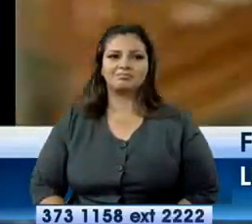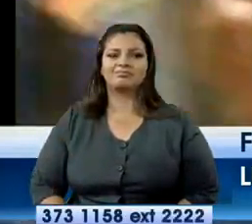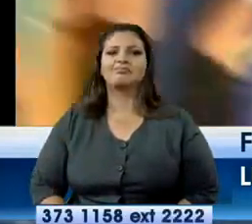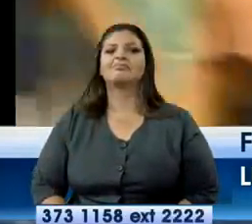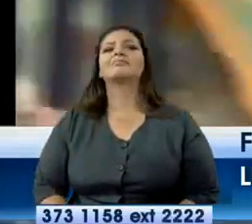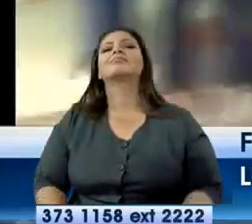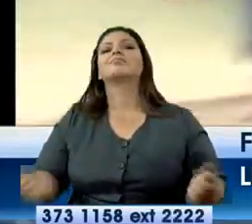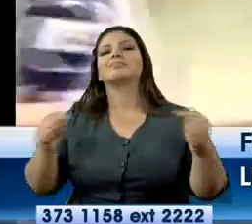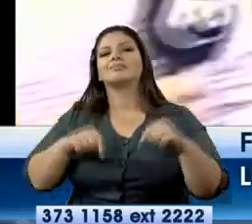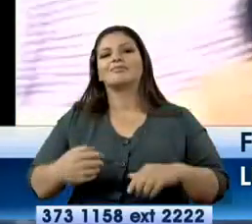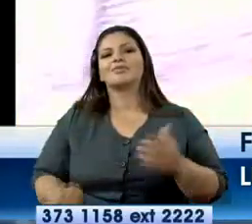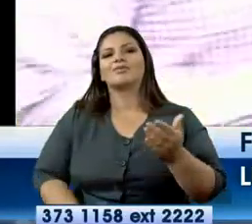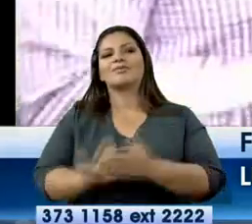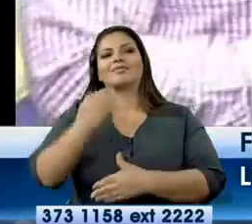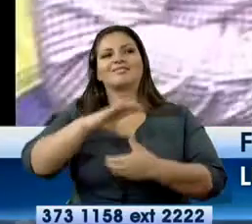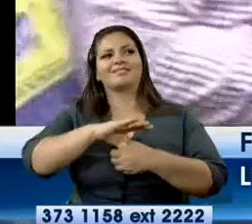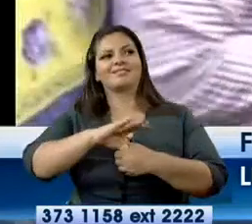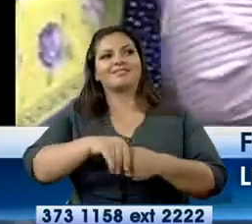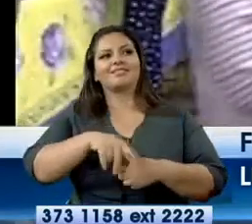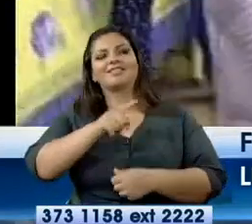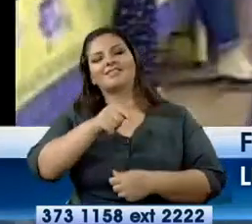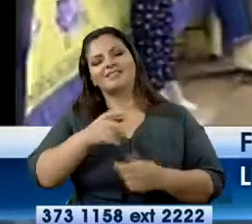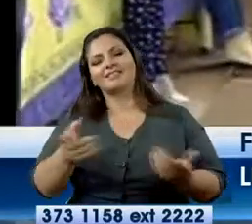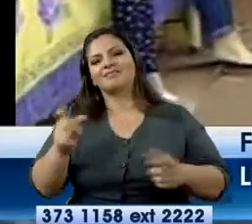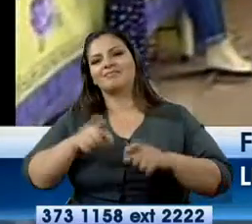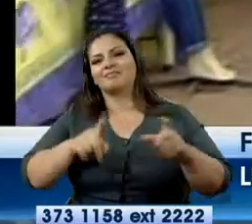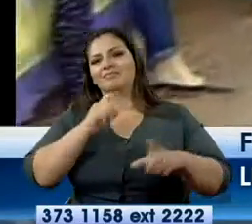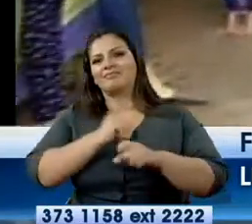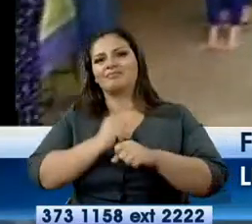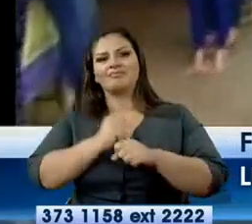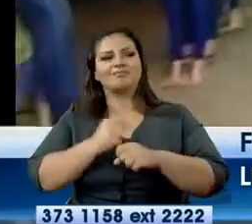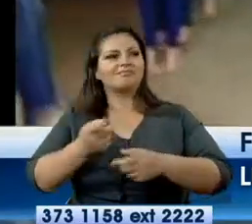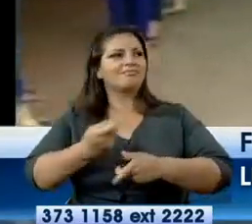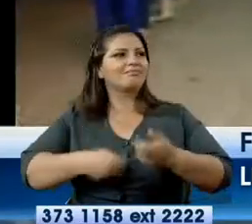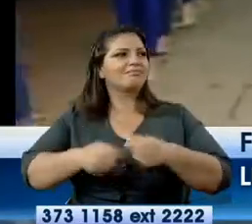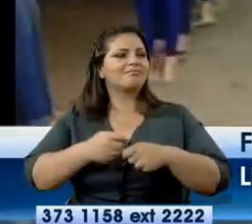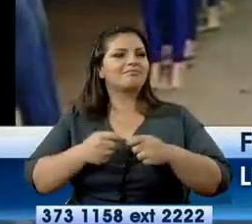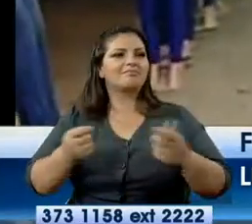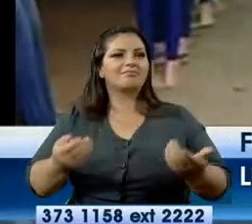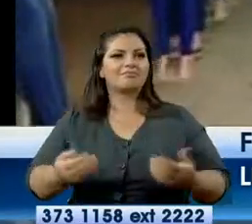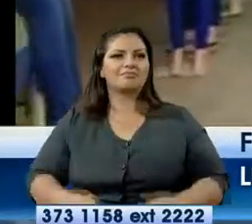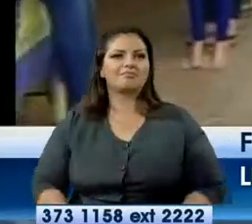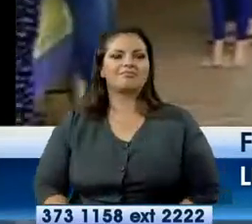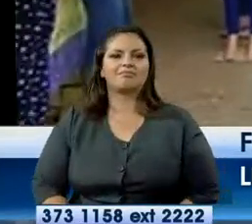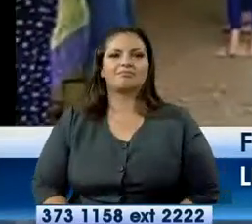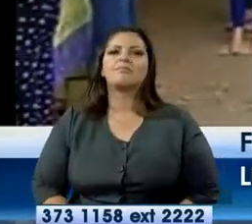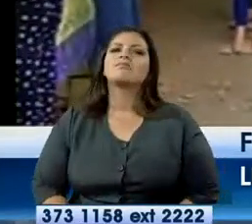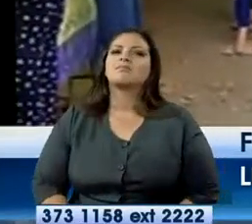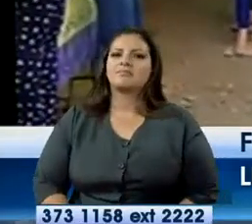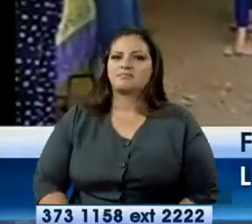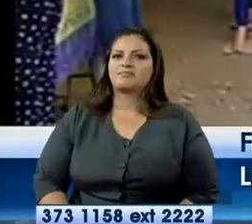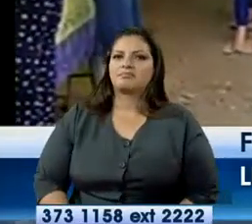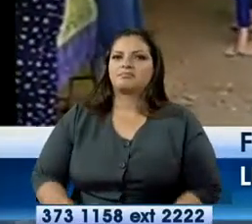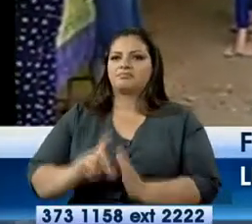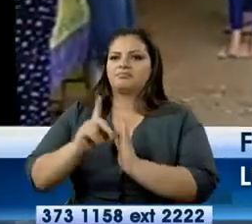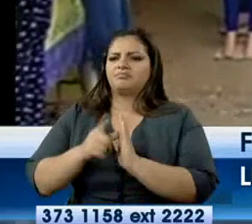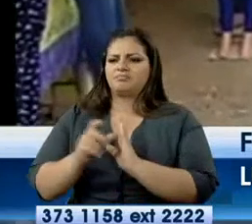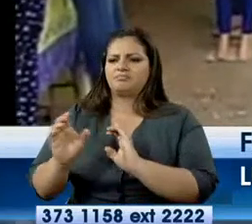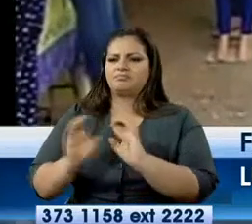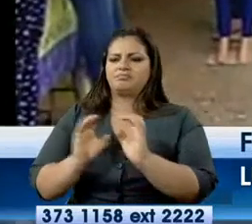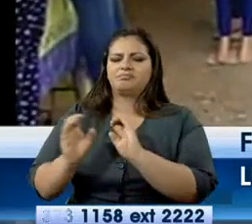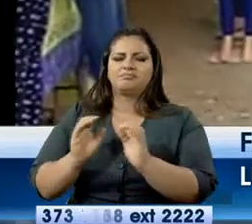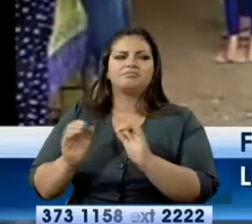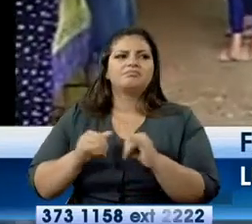nueva Feria de Emprendedores Siglo XXI. Aquí lo vemos. Más adelante nosotros vamos a seguir conversando con ellos, vamos a seguir conociendo acerca de